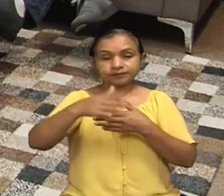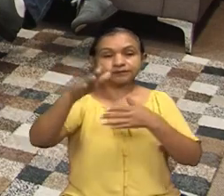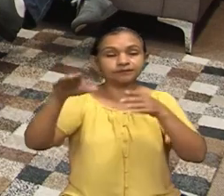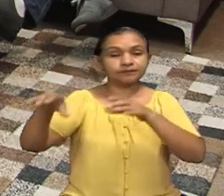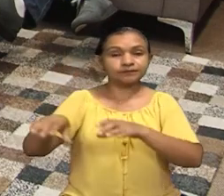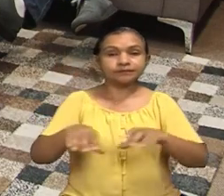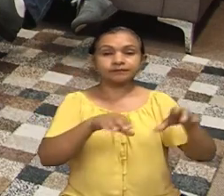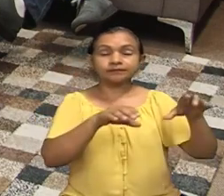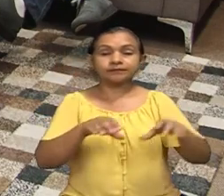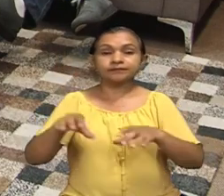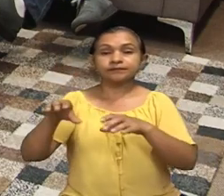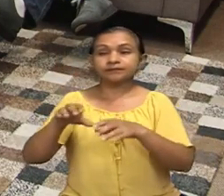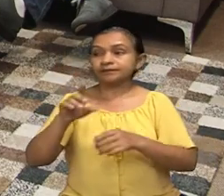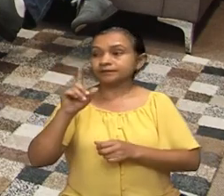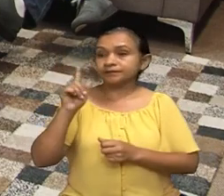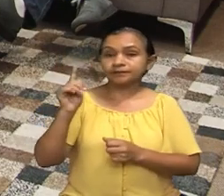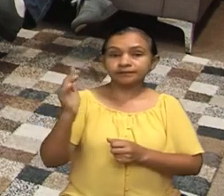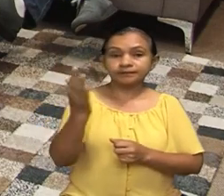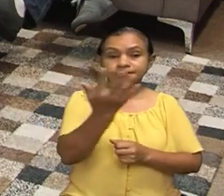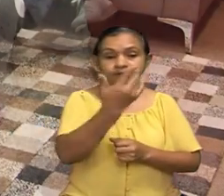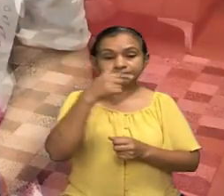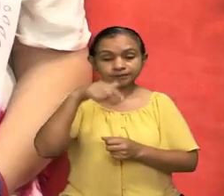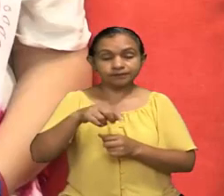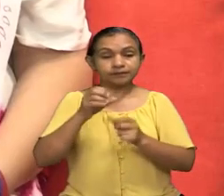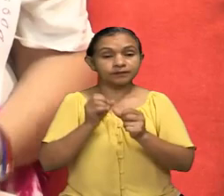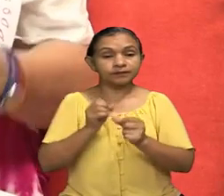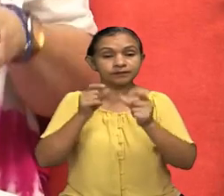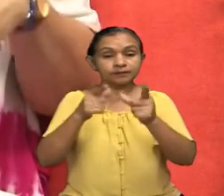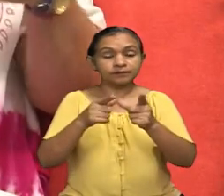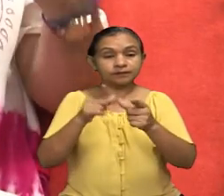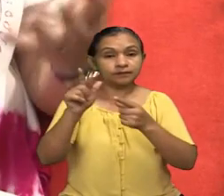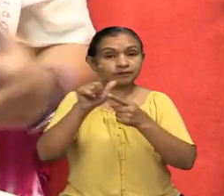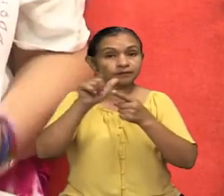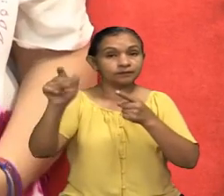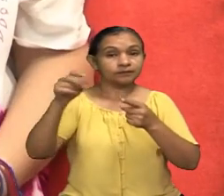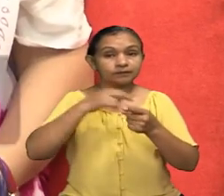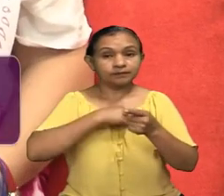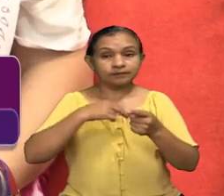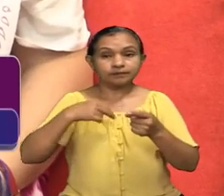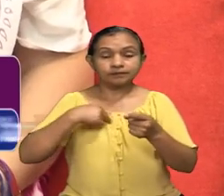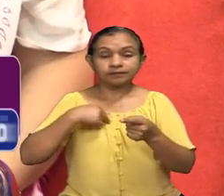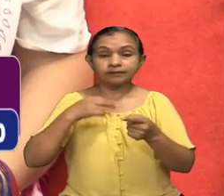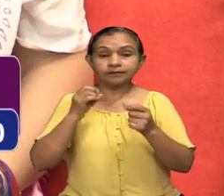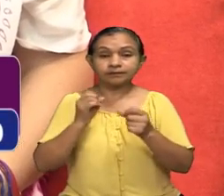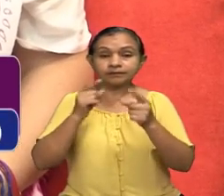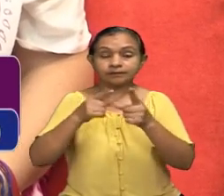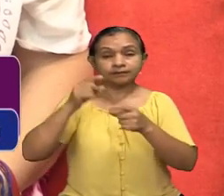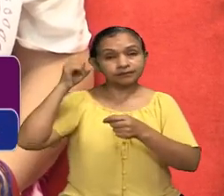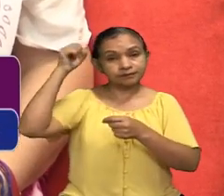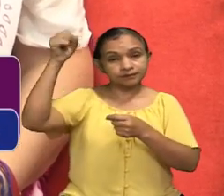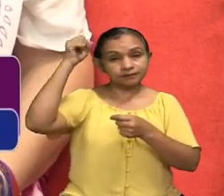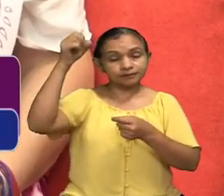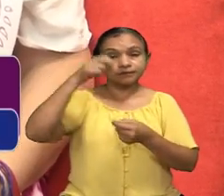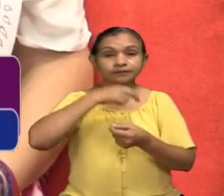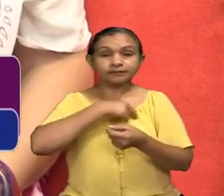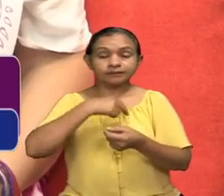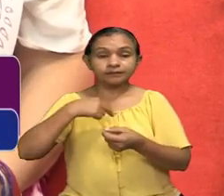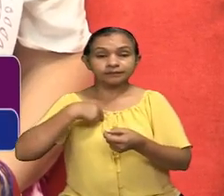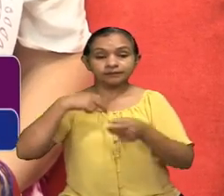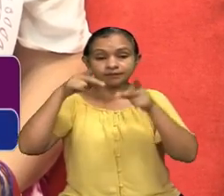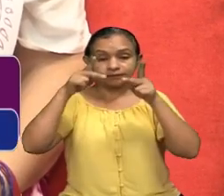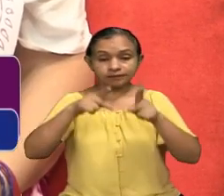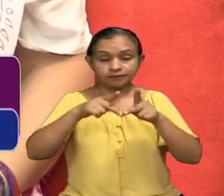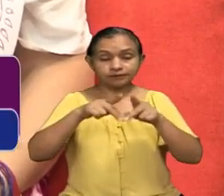actividades? En todo el mes de octubre, además de la efeméride de Octubre Victorioso, en los planes